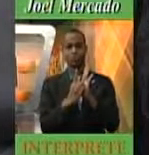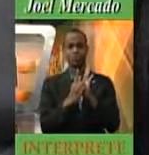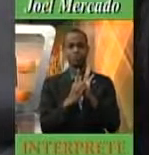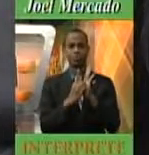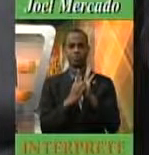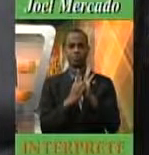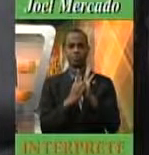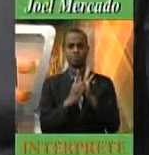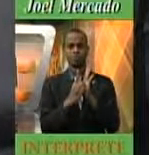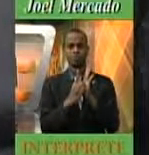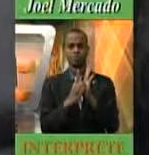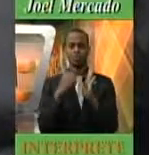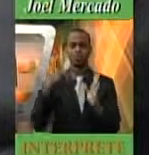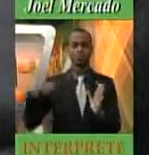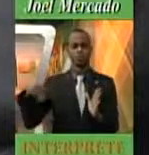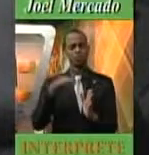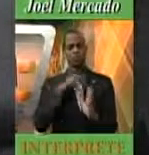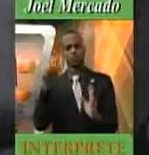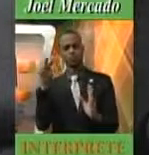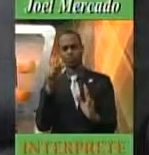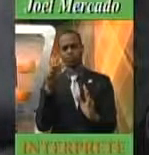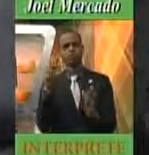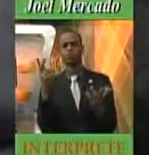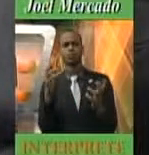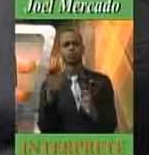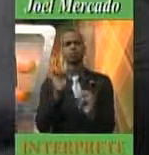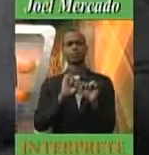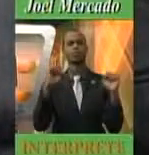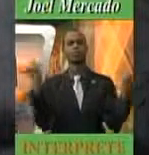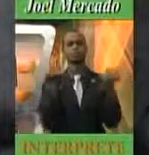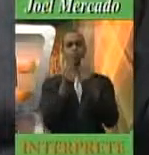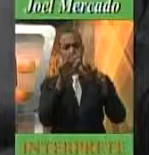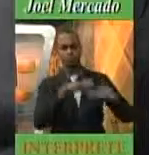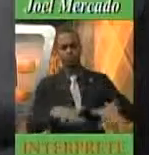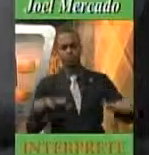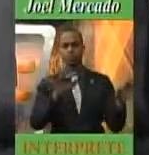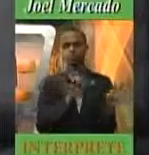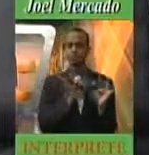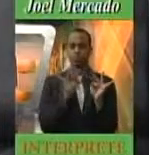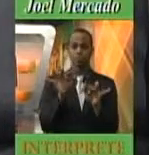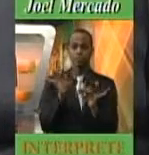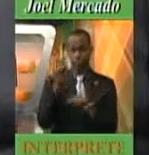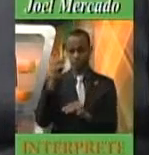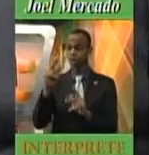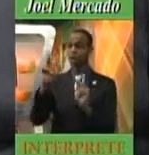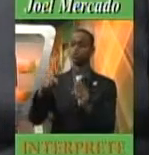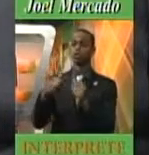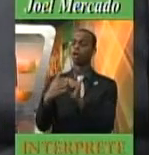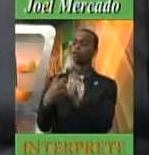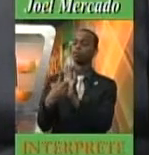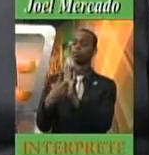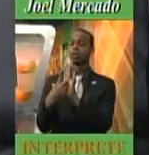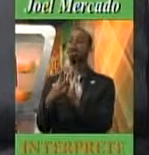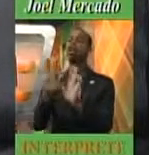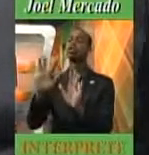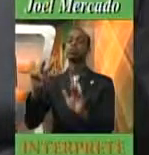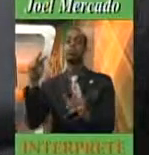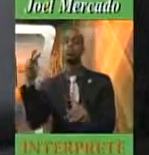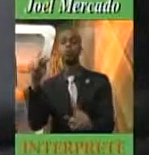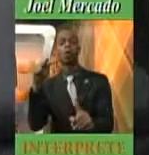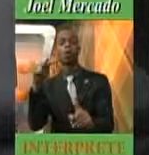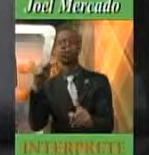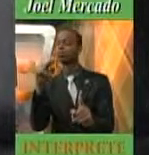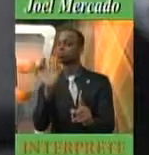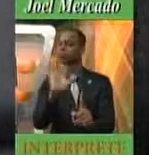trabajamos en un enfoque desde la sociedad, desde el entorno, no de la persona que tiene la discapacidad, ¿no?,